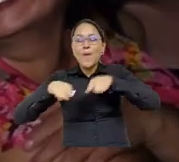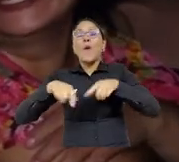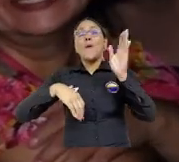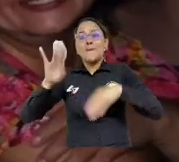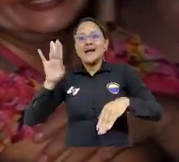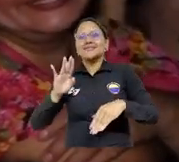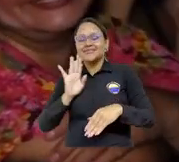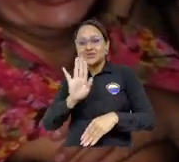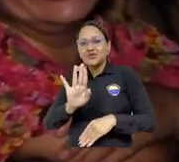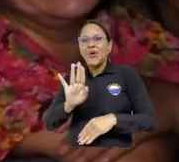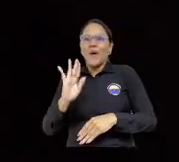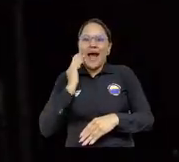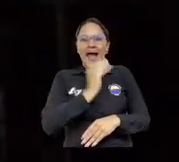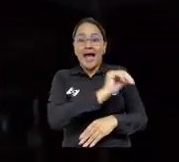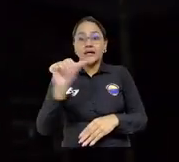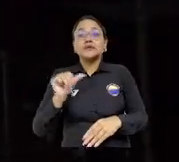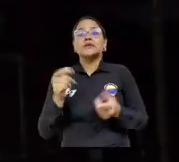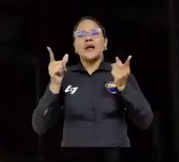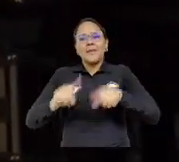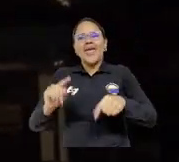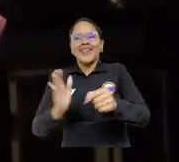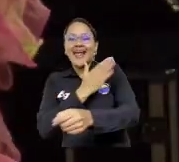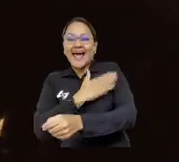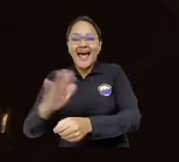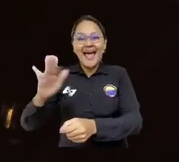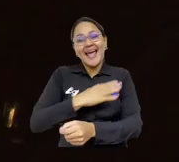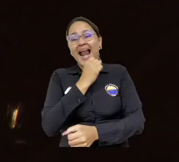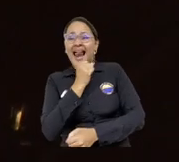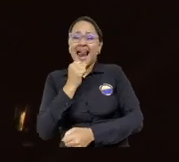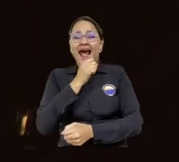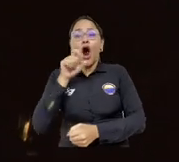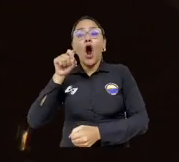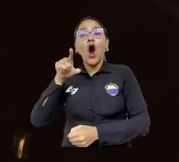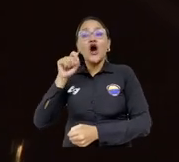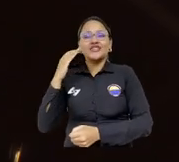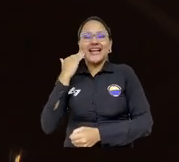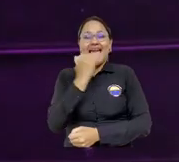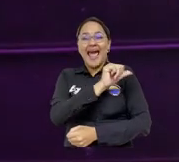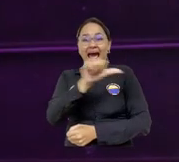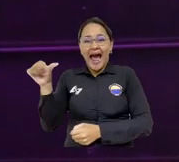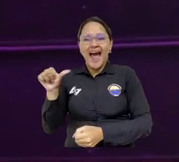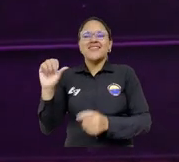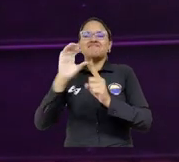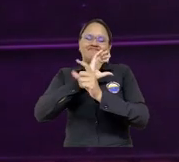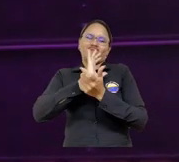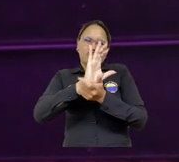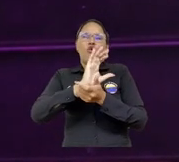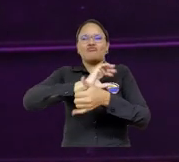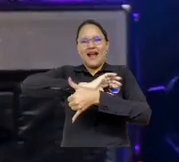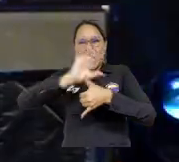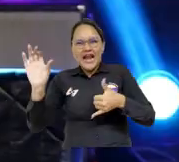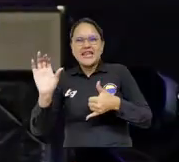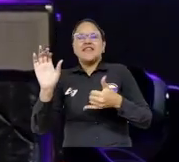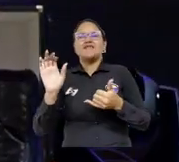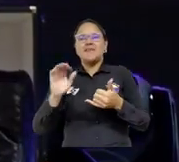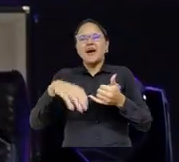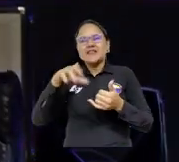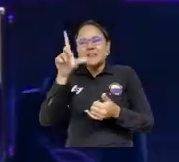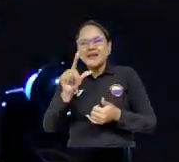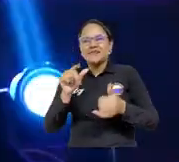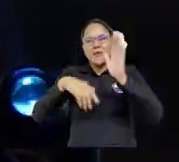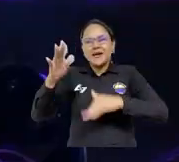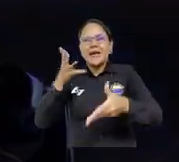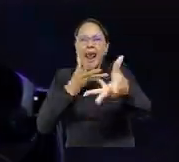Femenino. En las categorías de danza y canto, 11 mujeres participantes del Caribe y el Pacífico demostraron su talento y